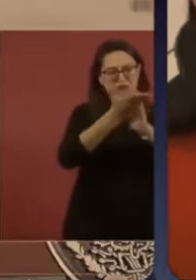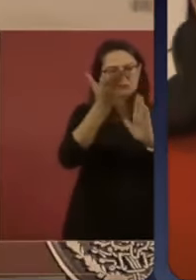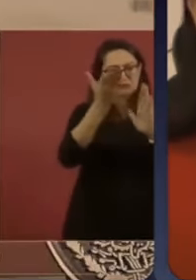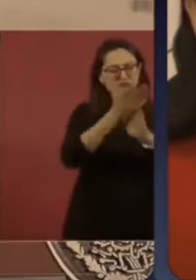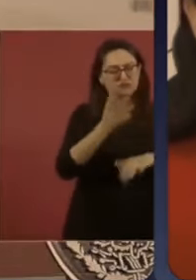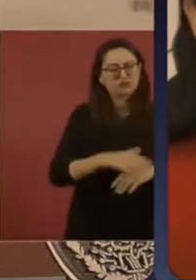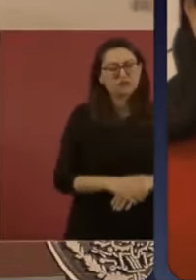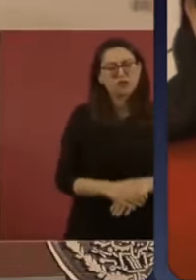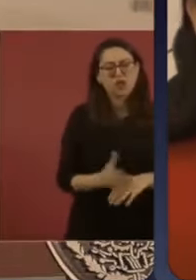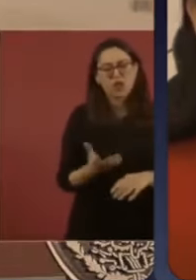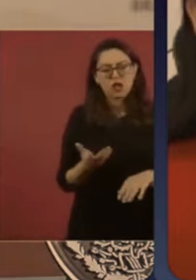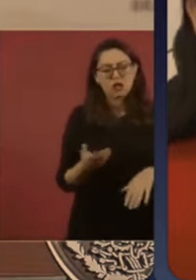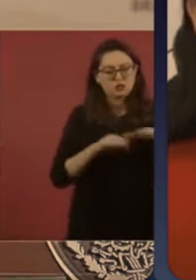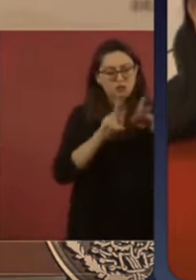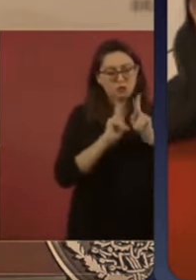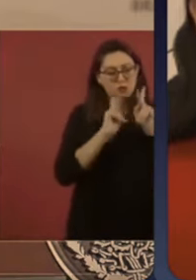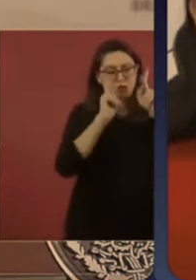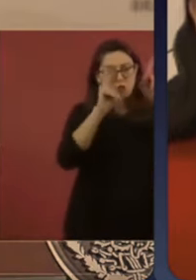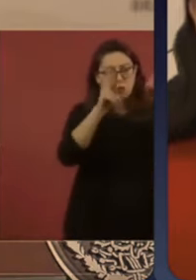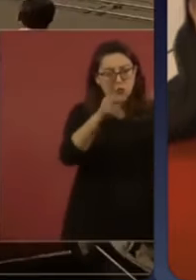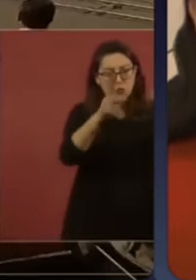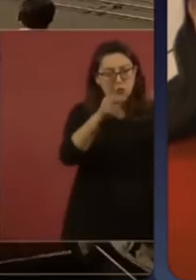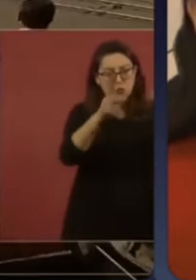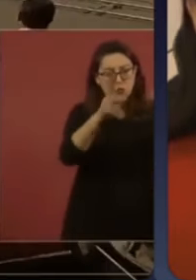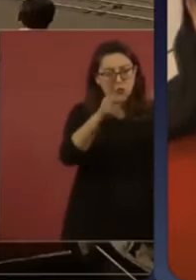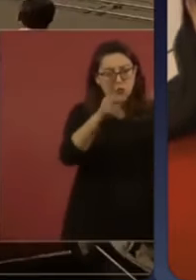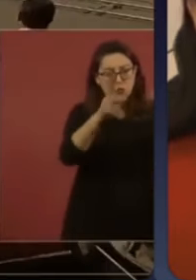ballena con una...